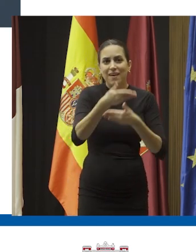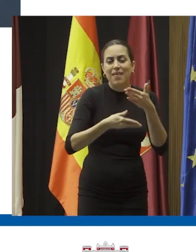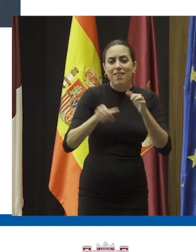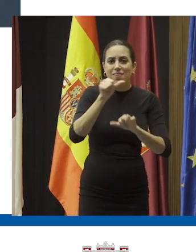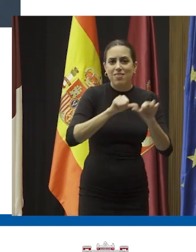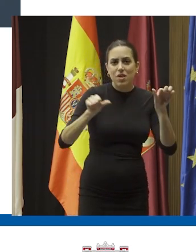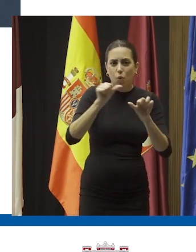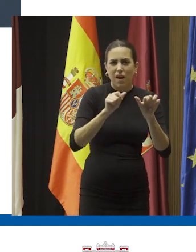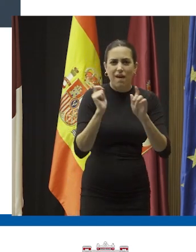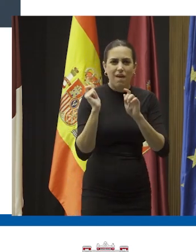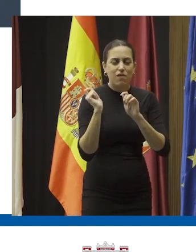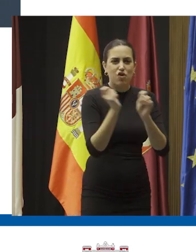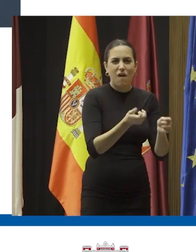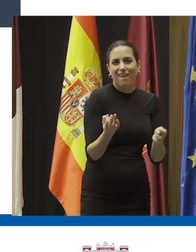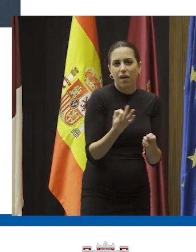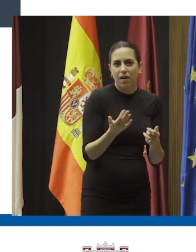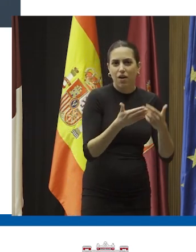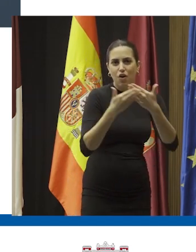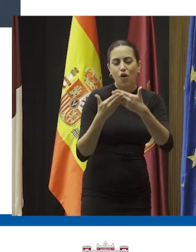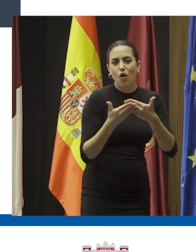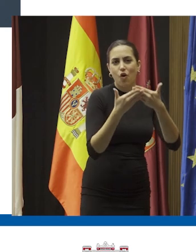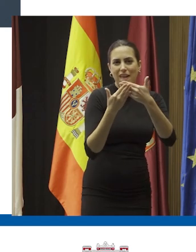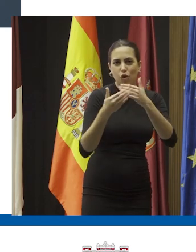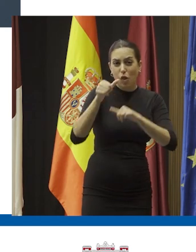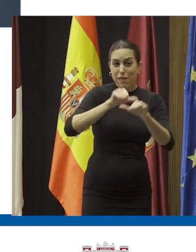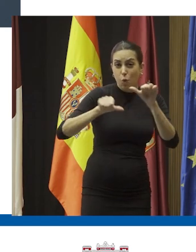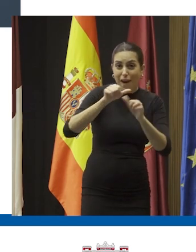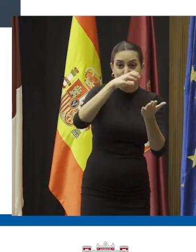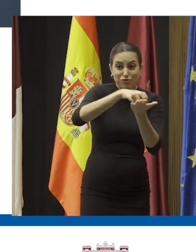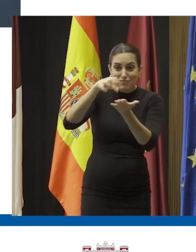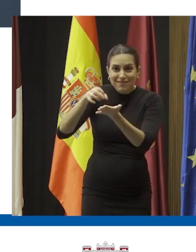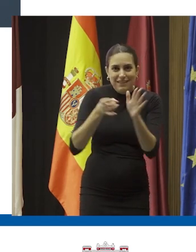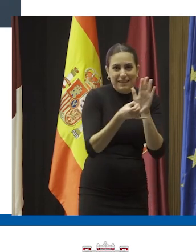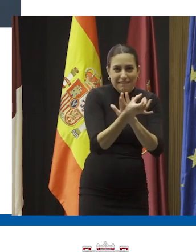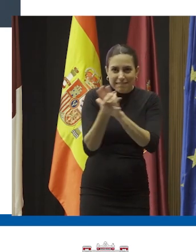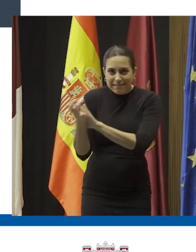hablamos, que es la creación de los colegios de cirujanos. Que no fueron